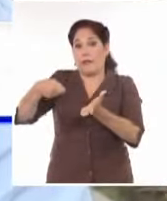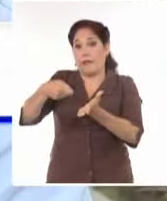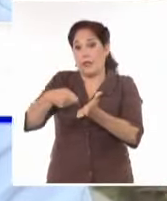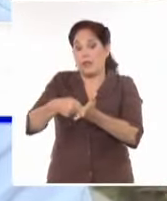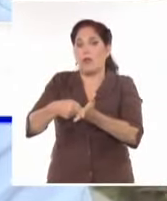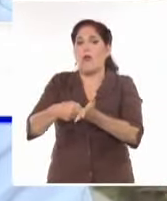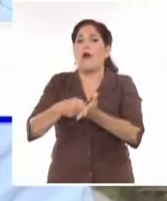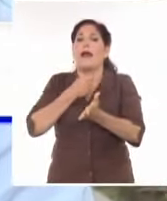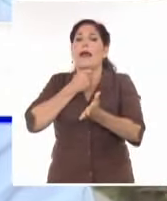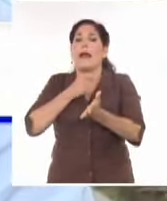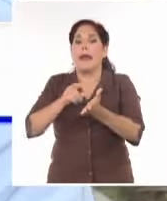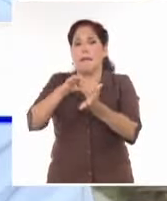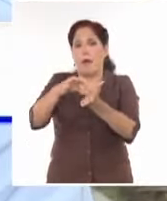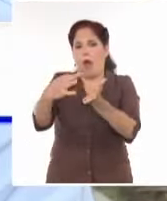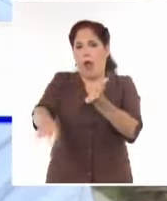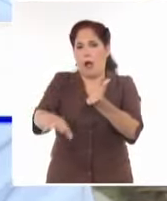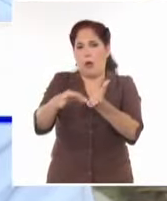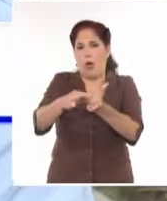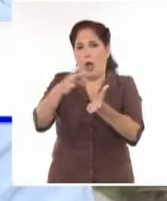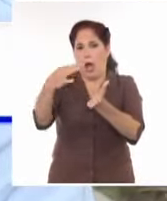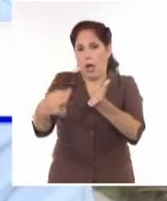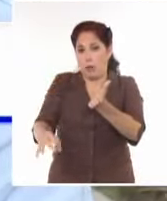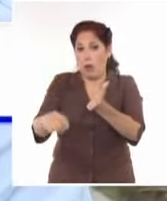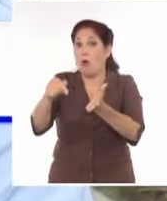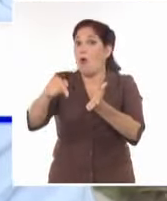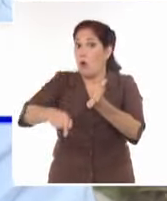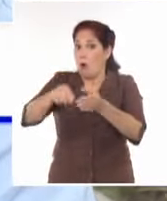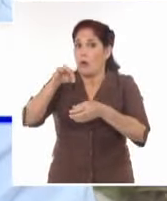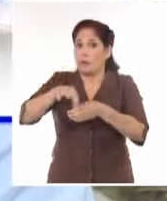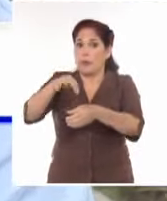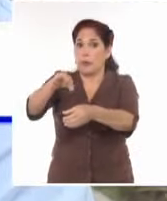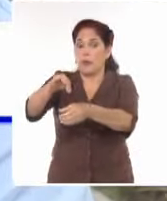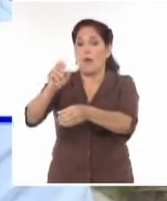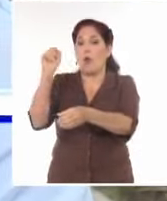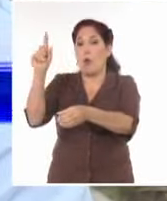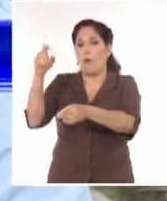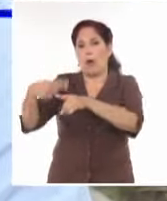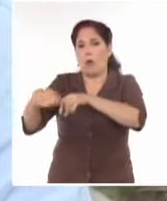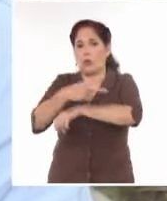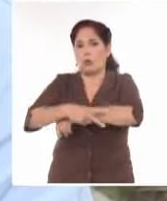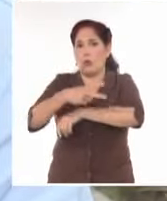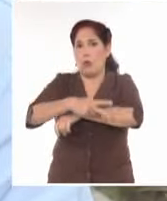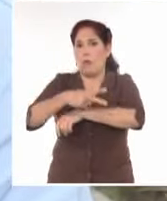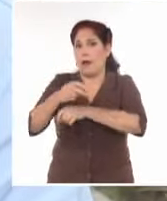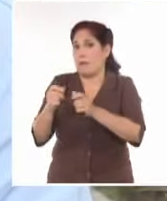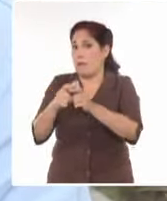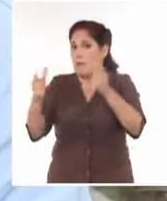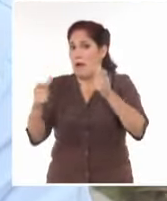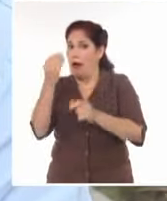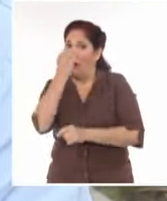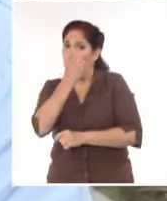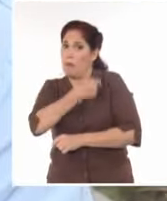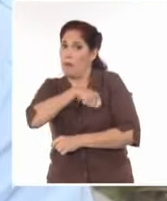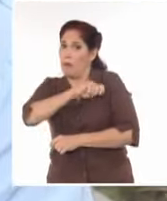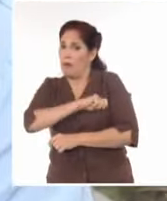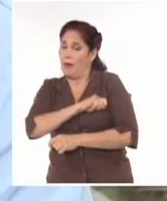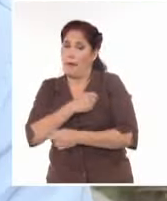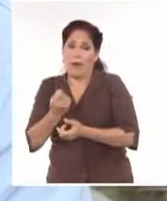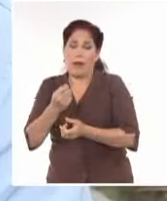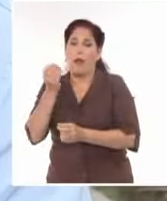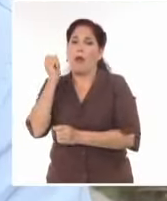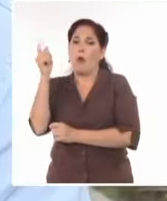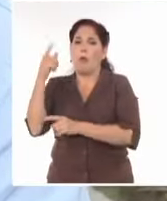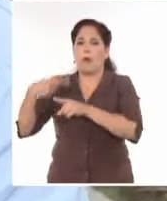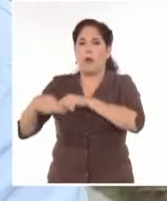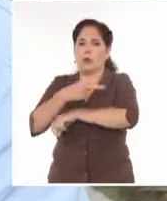arroz, que es un cultivo que hoy tenemos que importar la mayor cantidad que consume la población. Y nosotros tenemos que garantizar, a partir